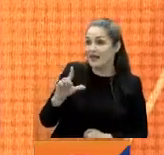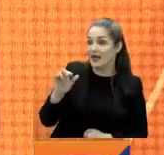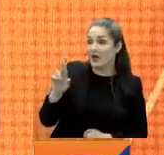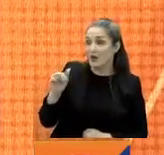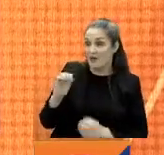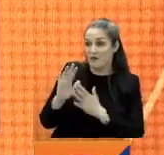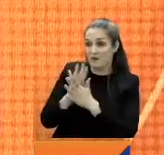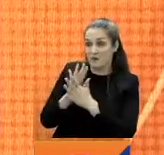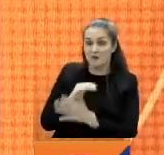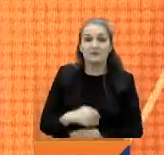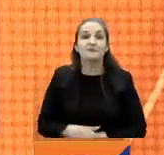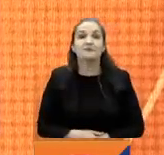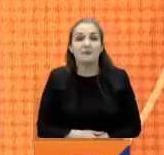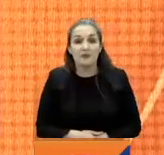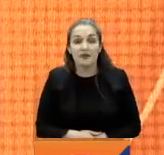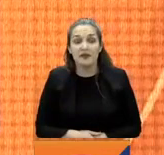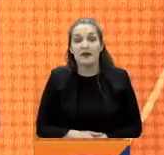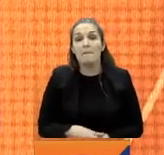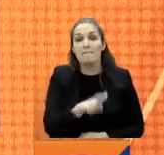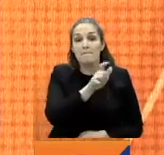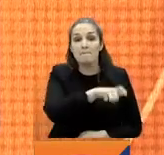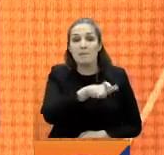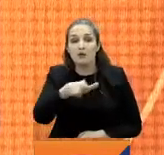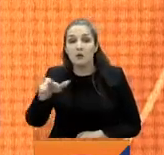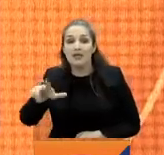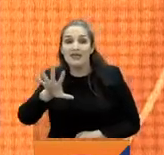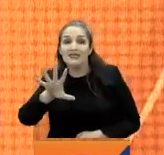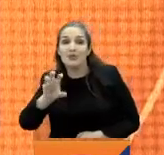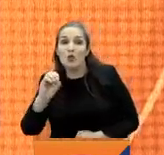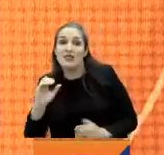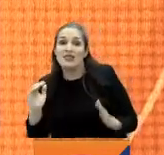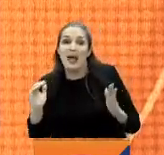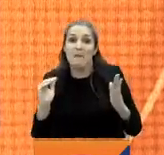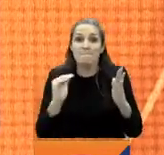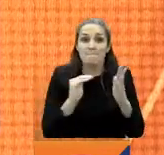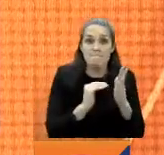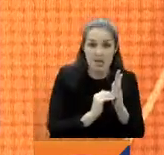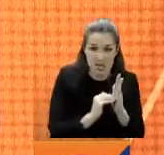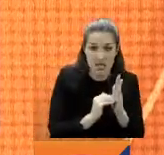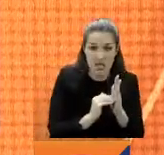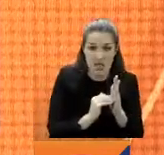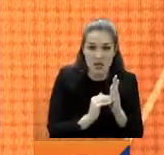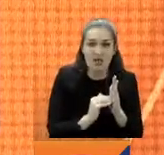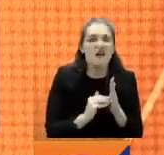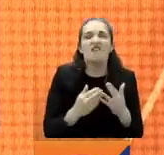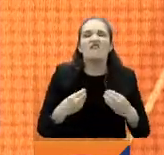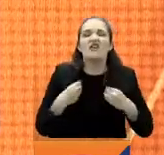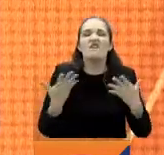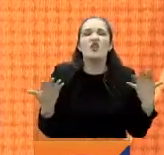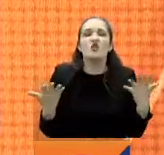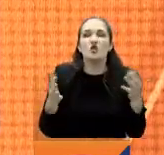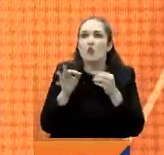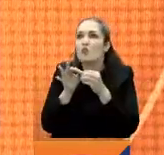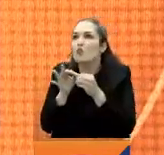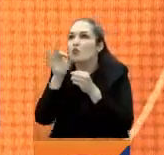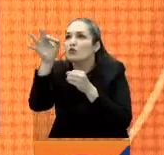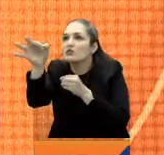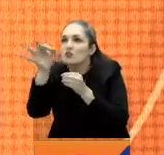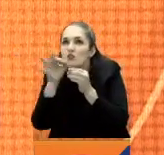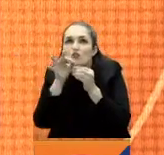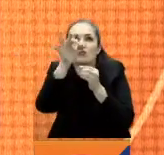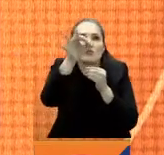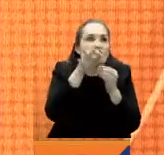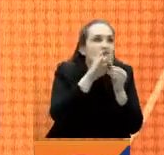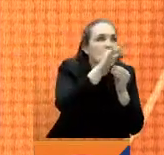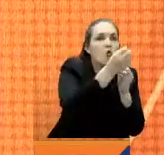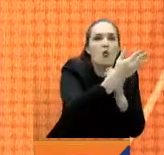información. 50.000 personas entre jóvenes y adultos residentes en 1.002 municipios del país han sido capacitados en programación